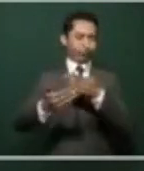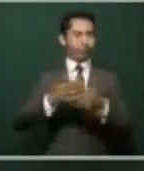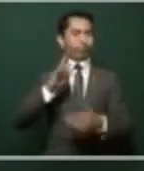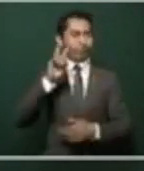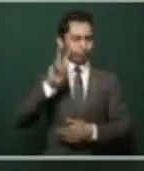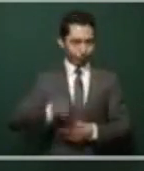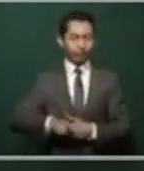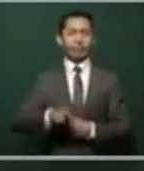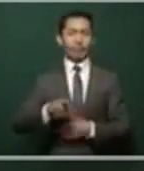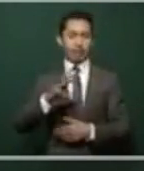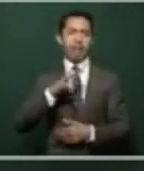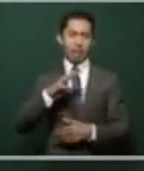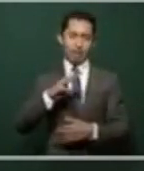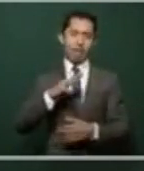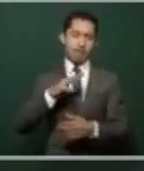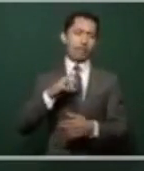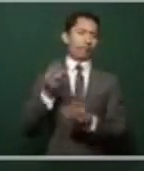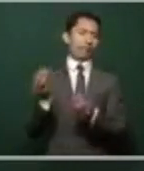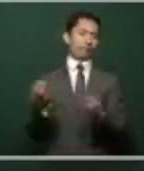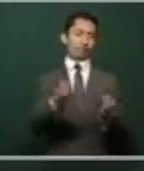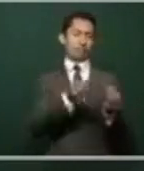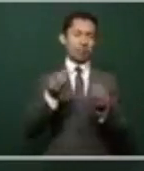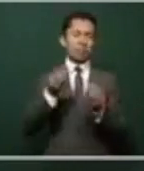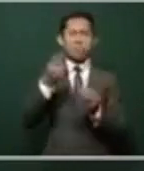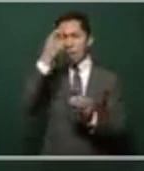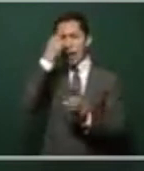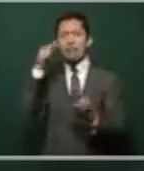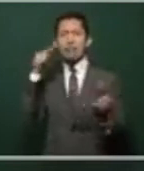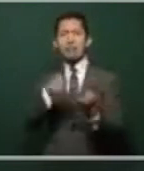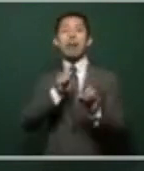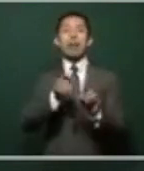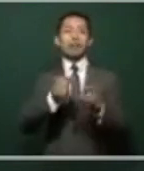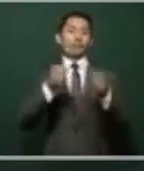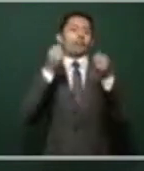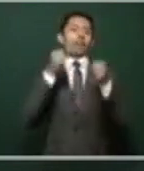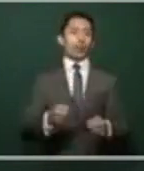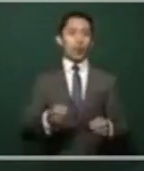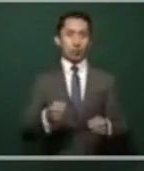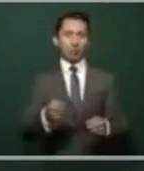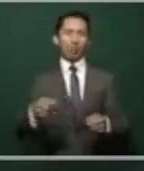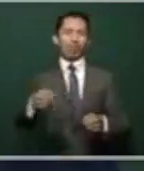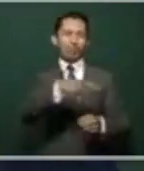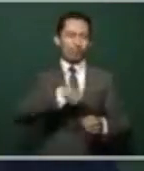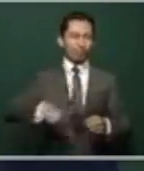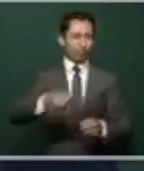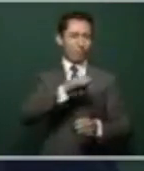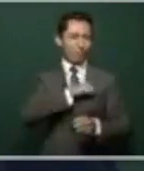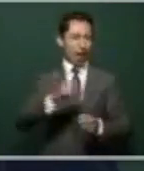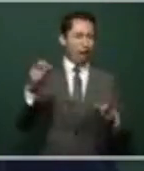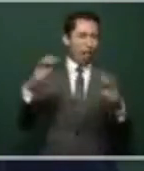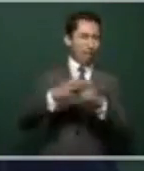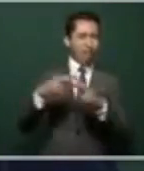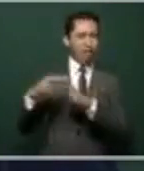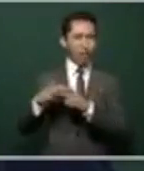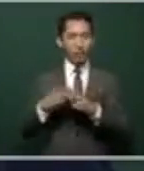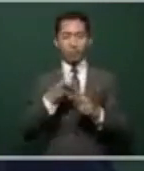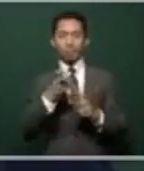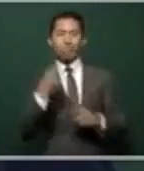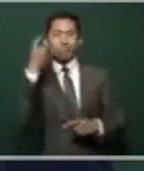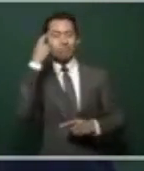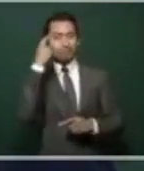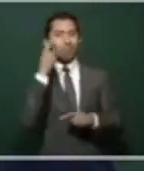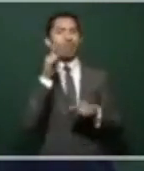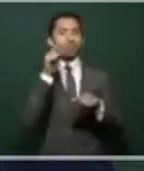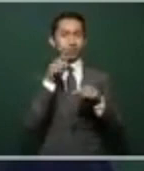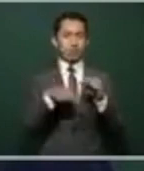atender el problema de la inseguridad y de la violencia. Este centro, que es de